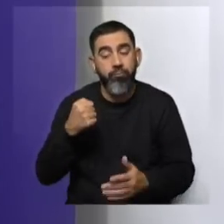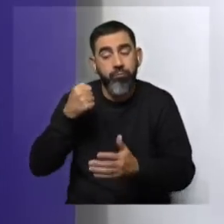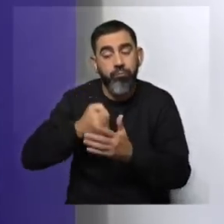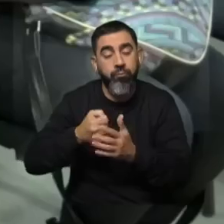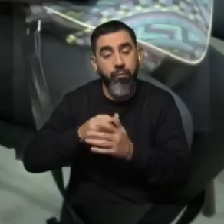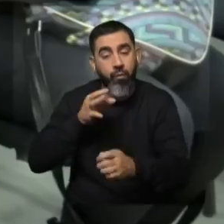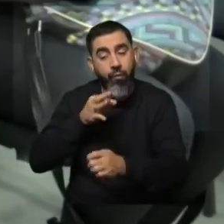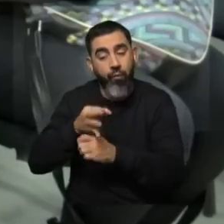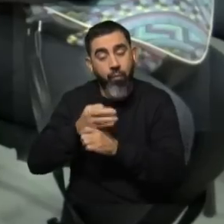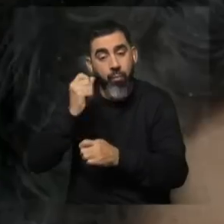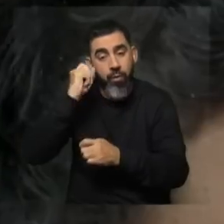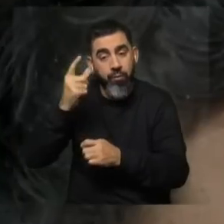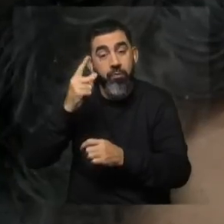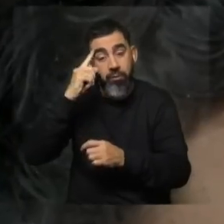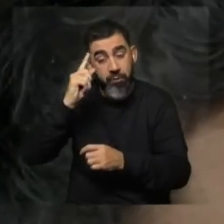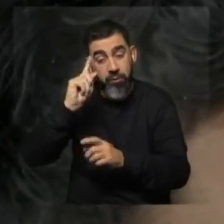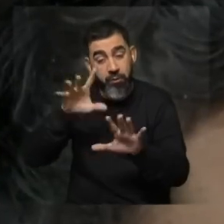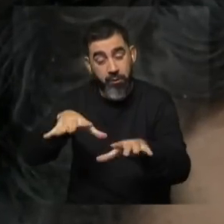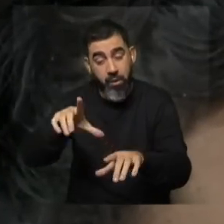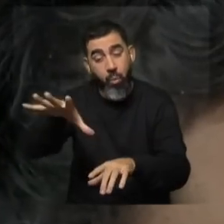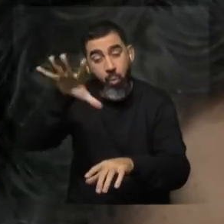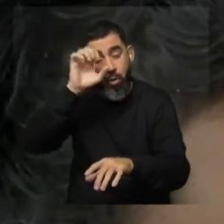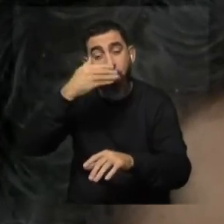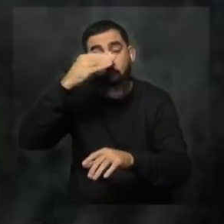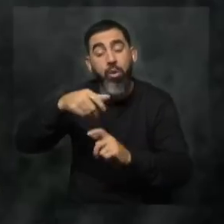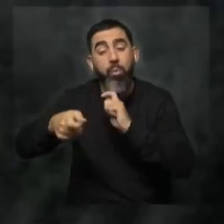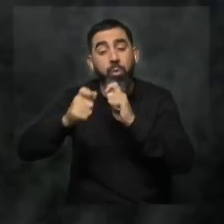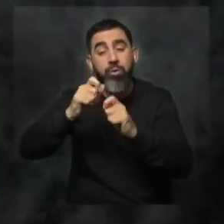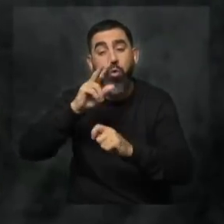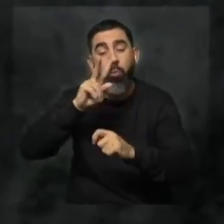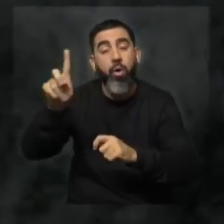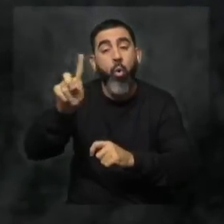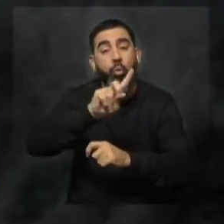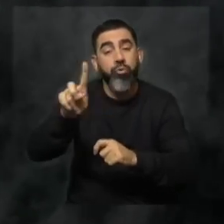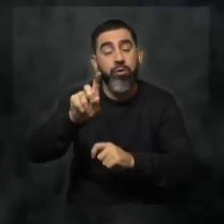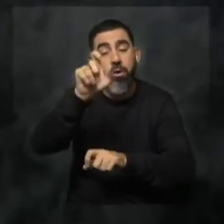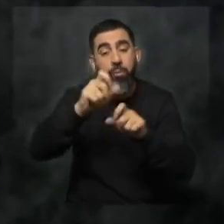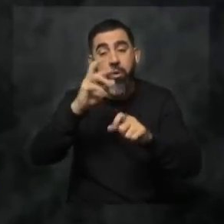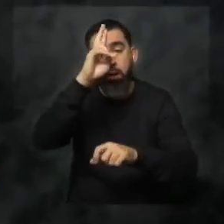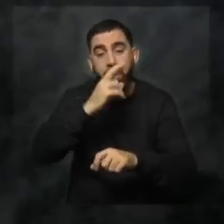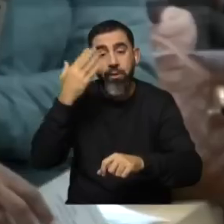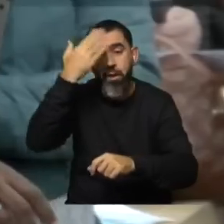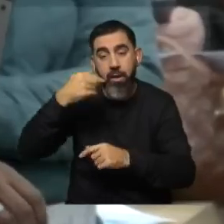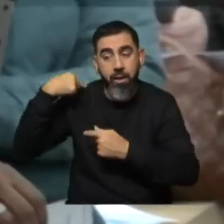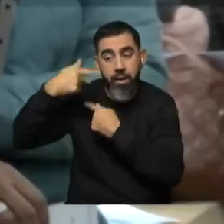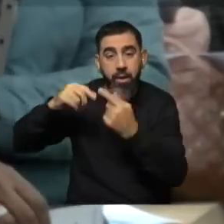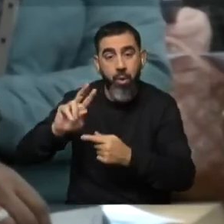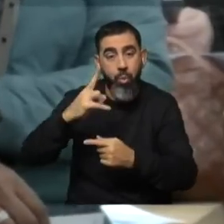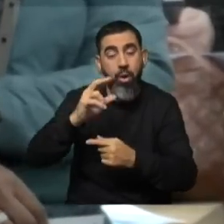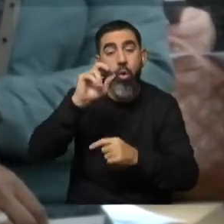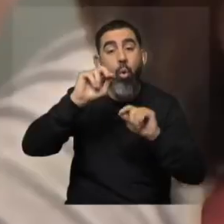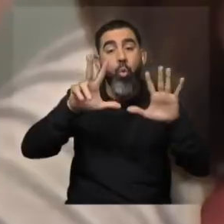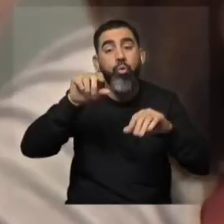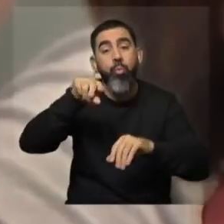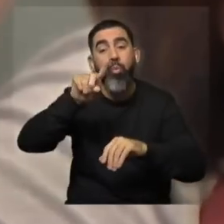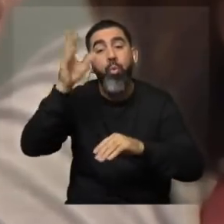la formación Méndez recordó que de acuerdo al último censo de 2011 la población afrodescendiente en Uruguay es el